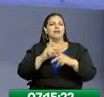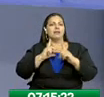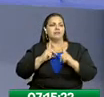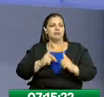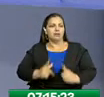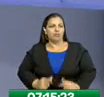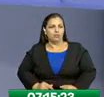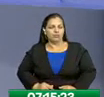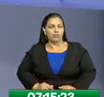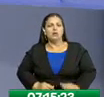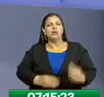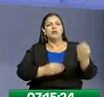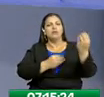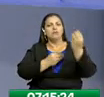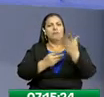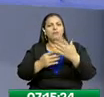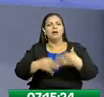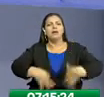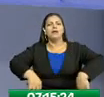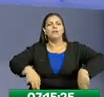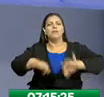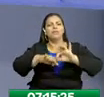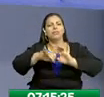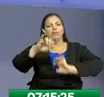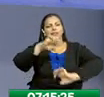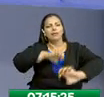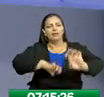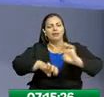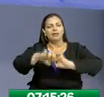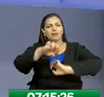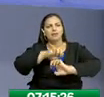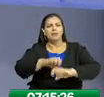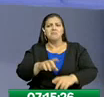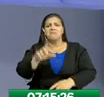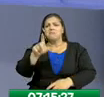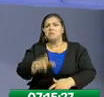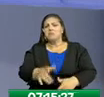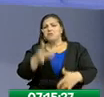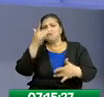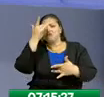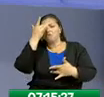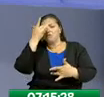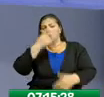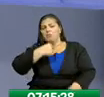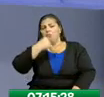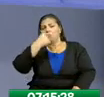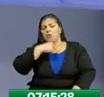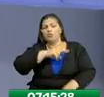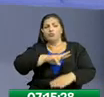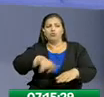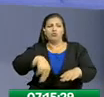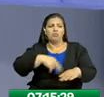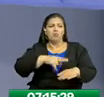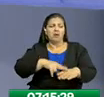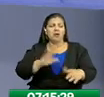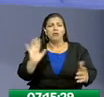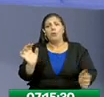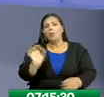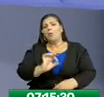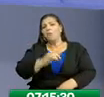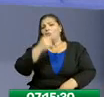estudios que se vienen a continuación. Pero no necesariamente, puede ser una influenza, puede ser un H1N1, cualquiera de las de